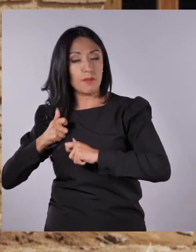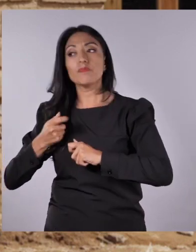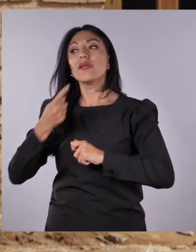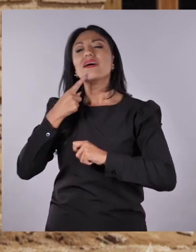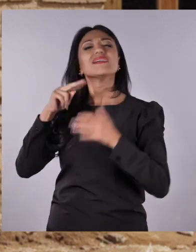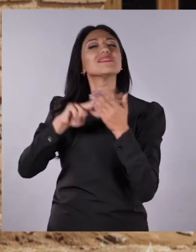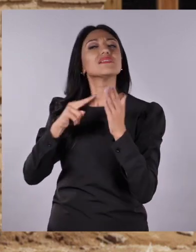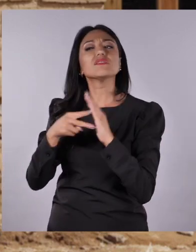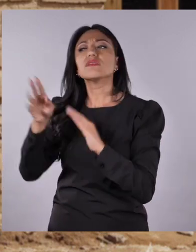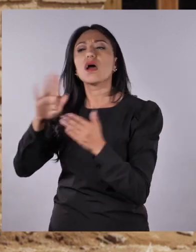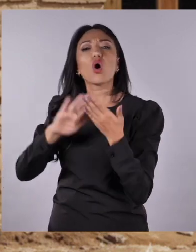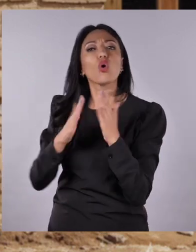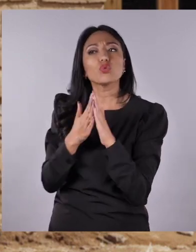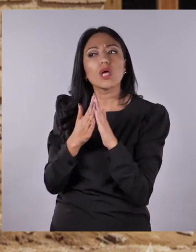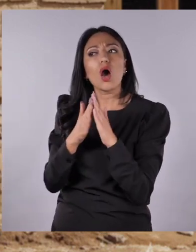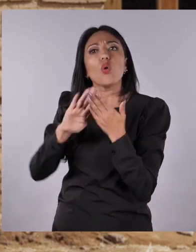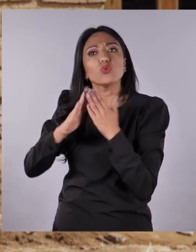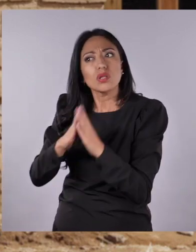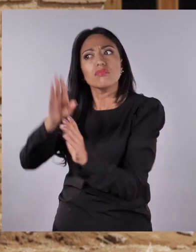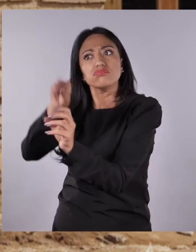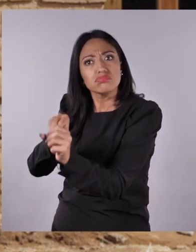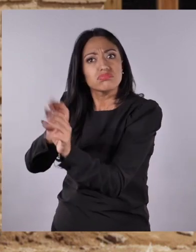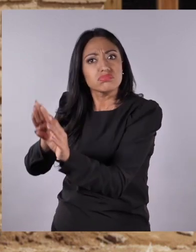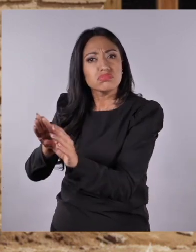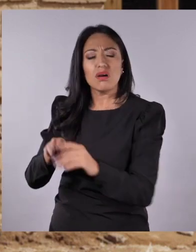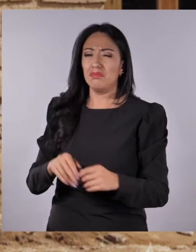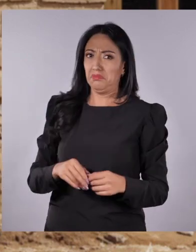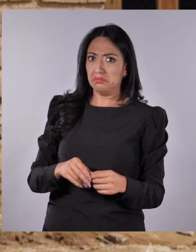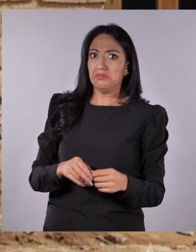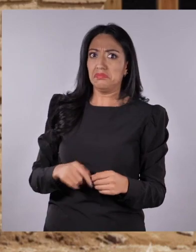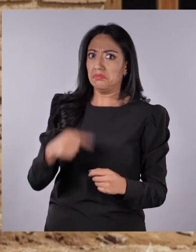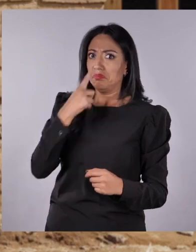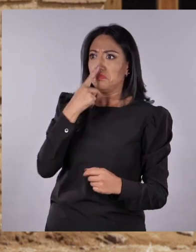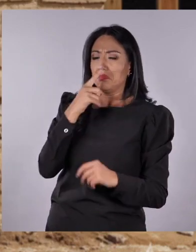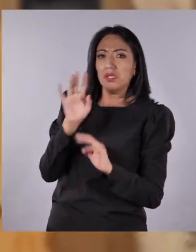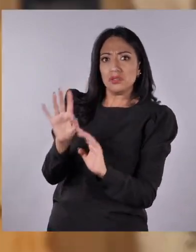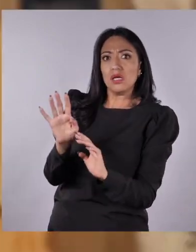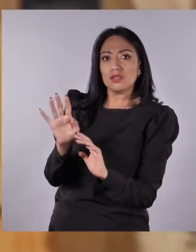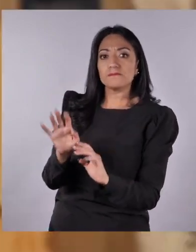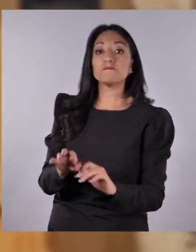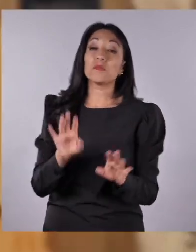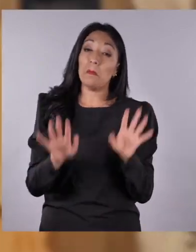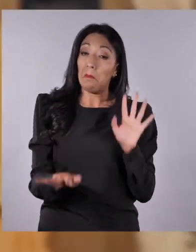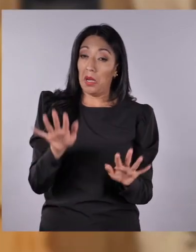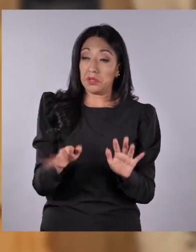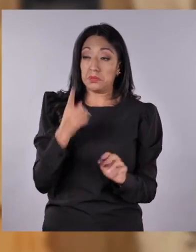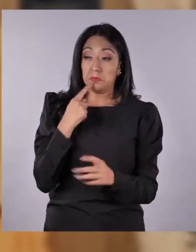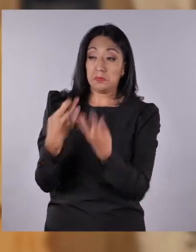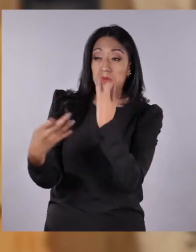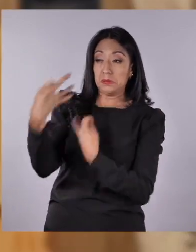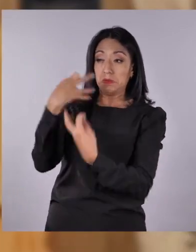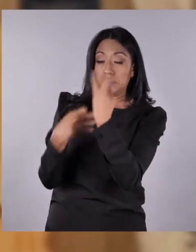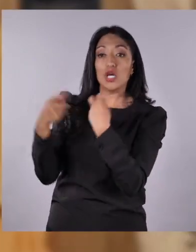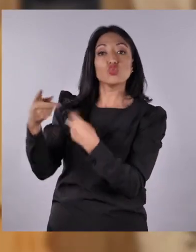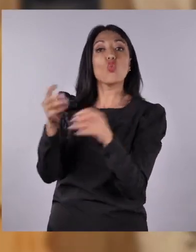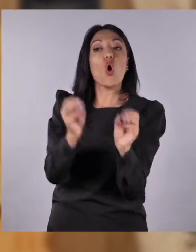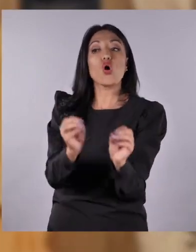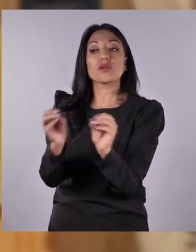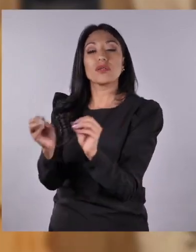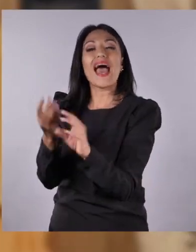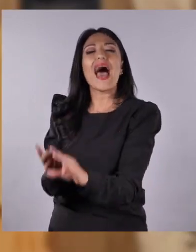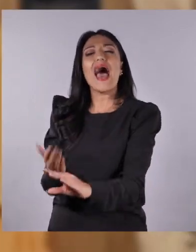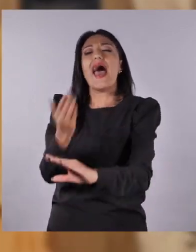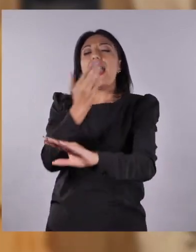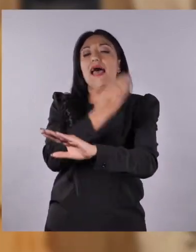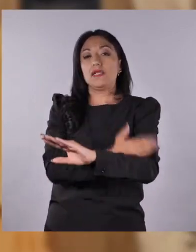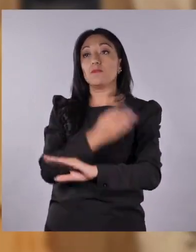como una comunidad de comunidades. ¡Qué genial, ¿no? Al parecer, esta forma de organización